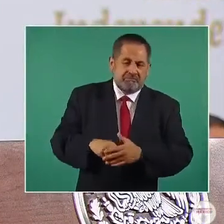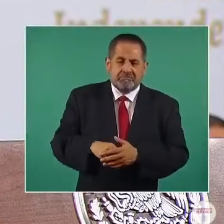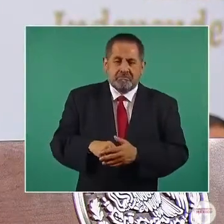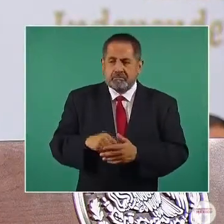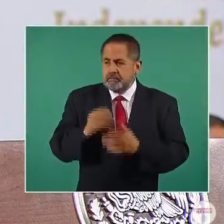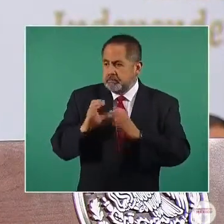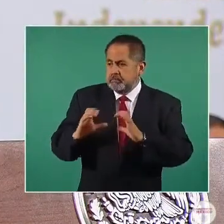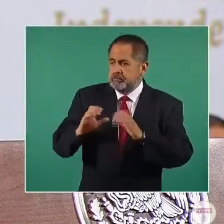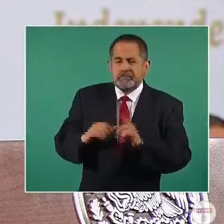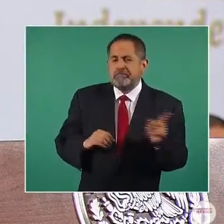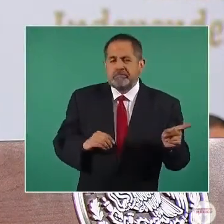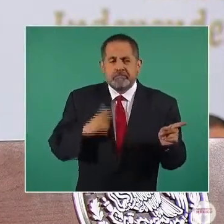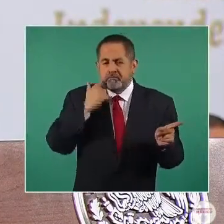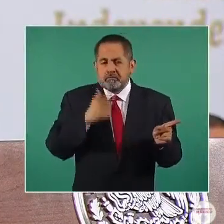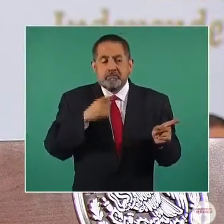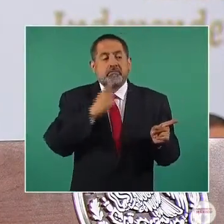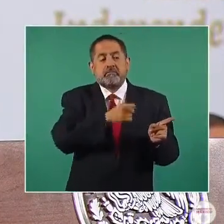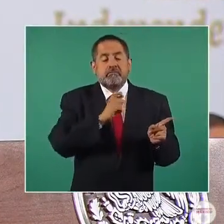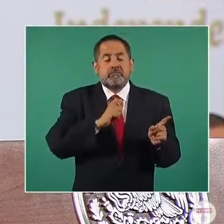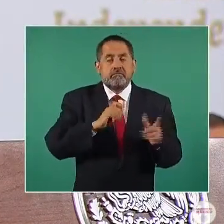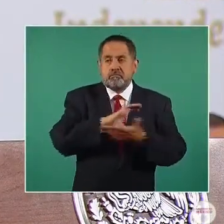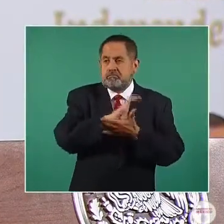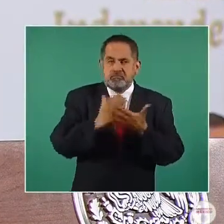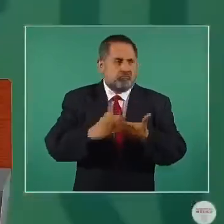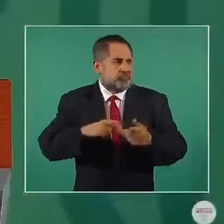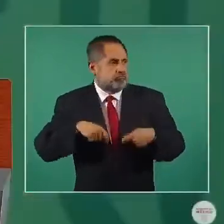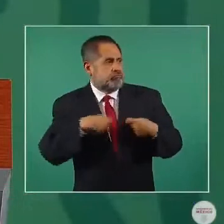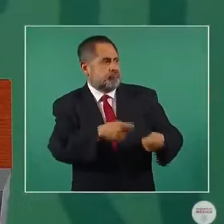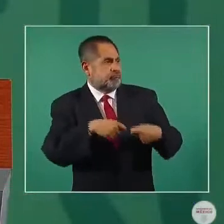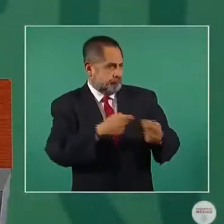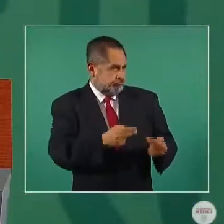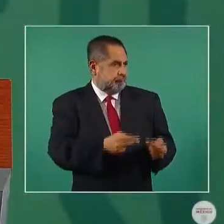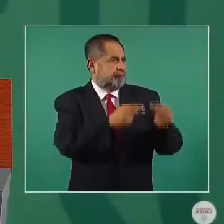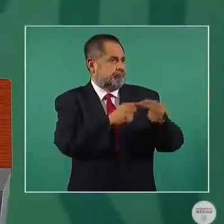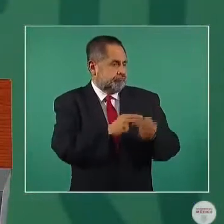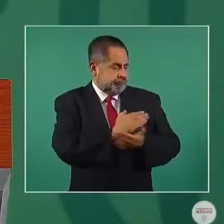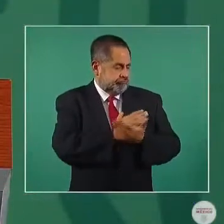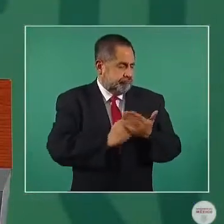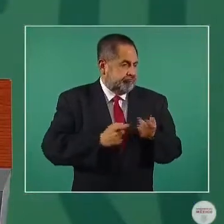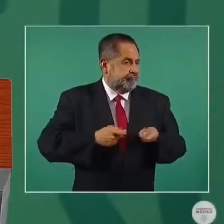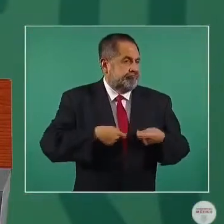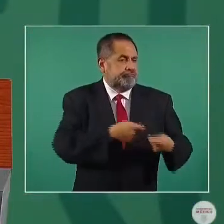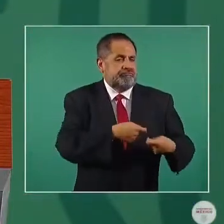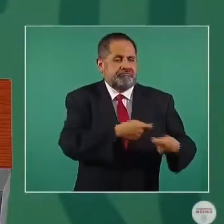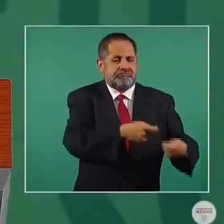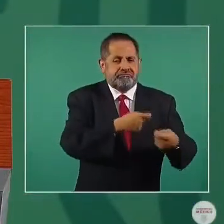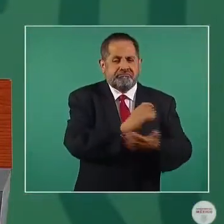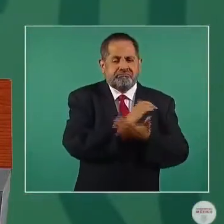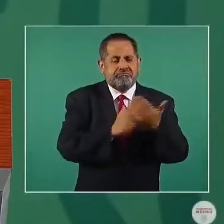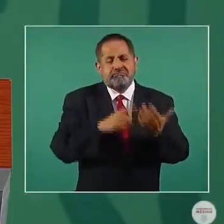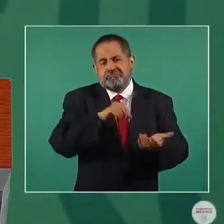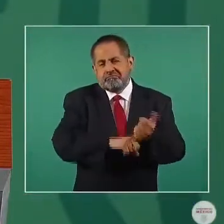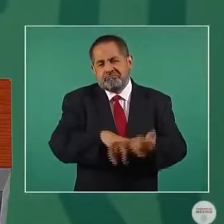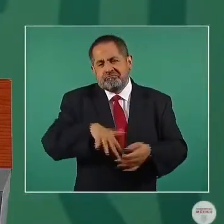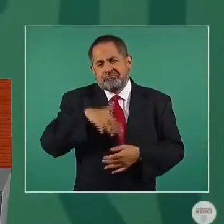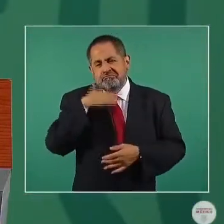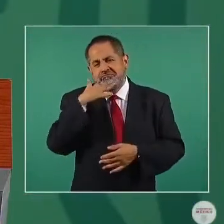contratos a empresas y hacer negocio. Lo que predominaba era la